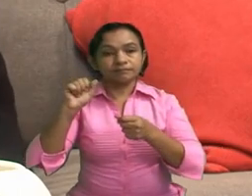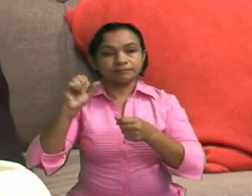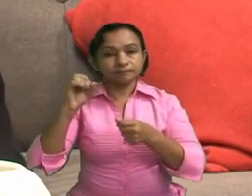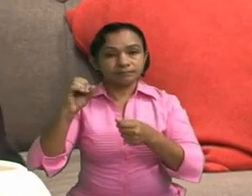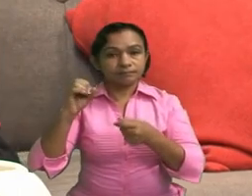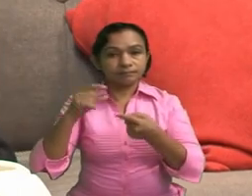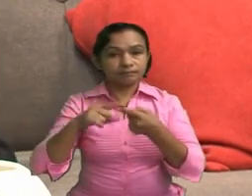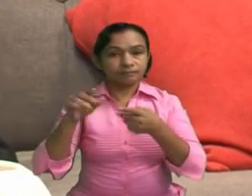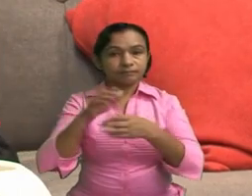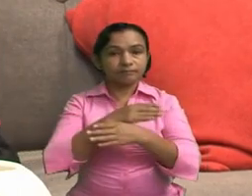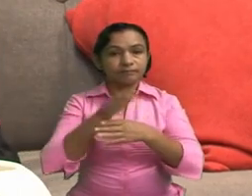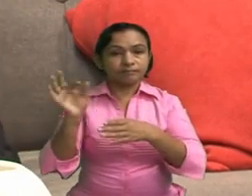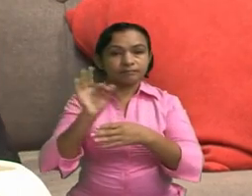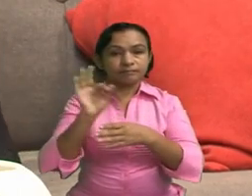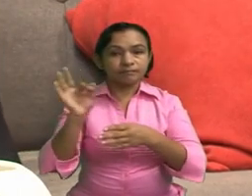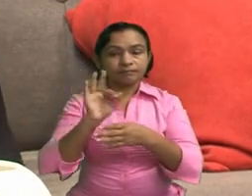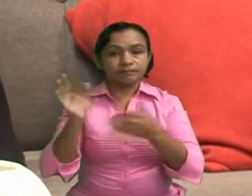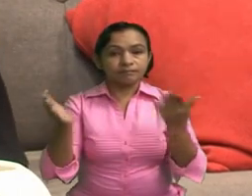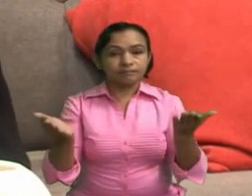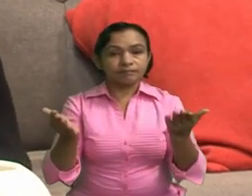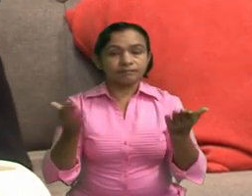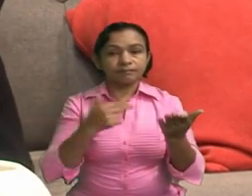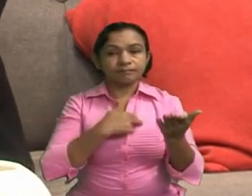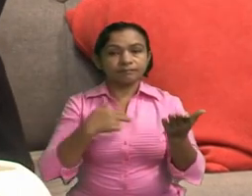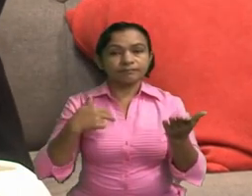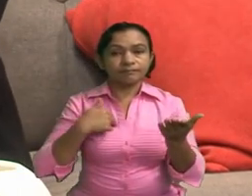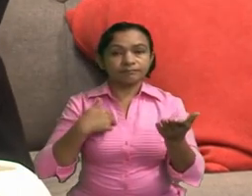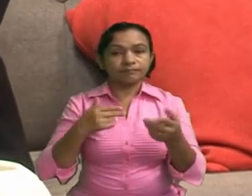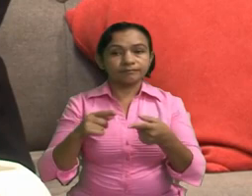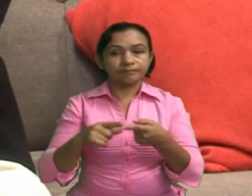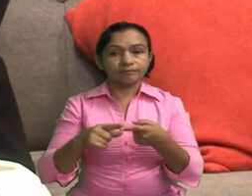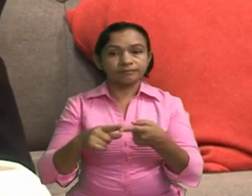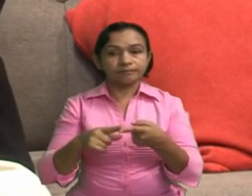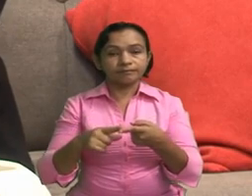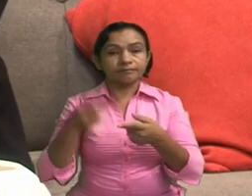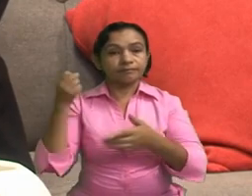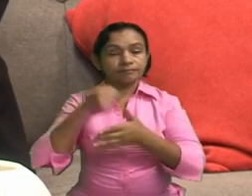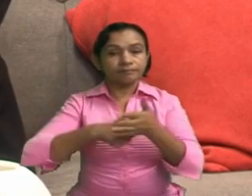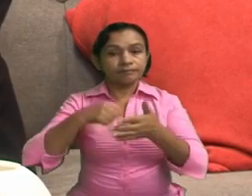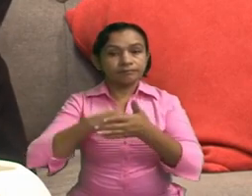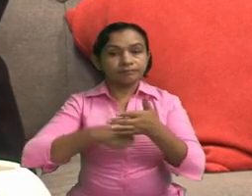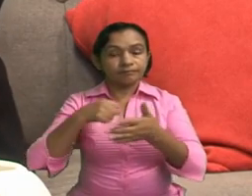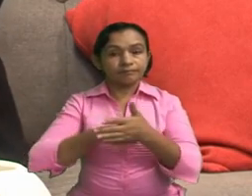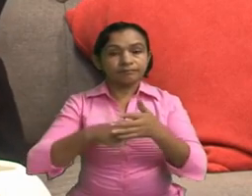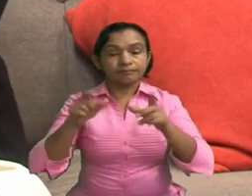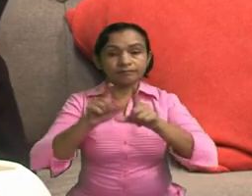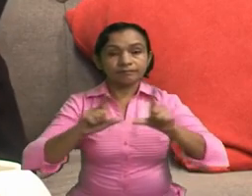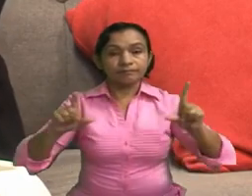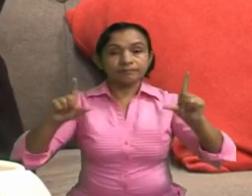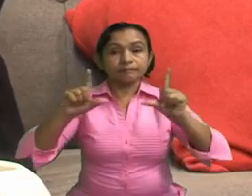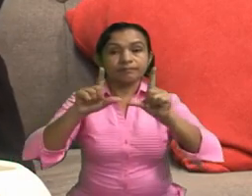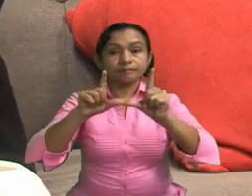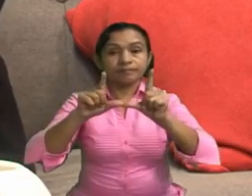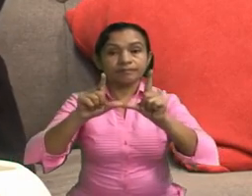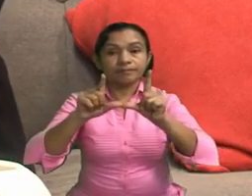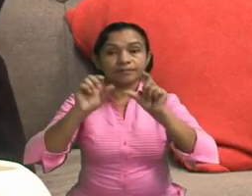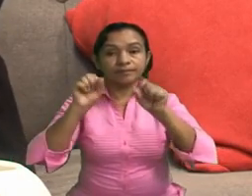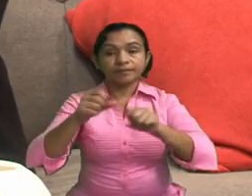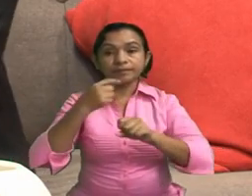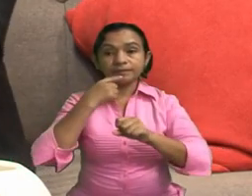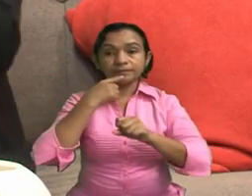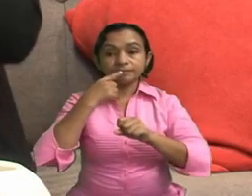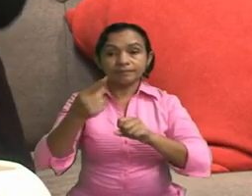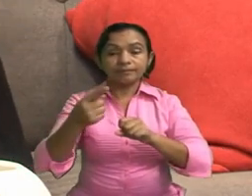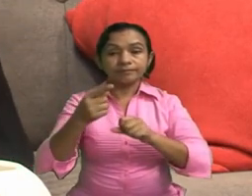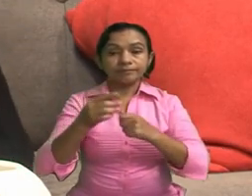Pueden ser de diferentes maneras. Sí. Entonces, a eso es que le llamamos fortalecer a los territorios en poder decir, bueno,